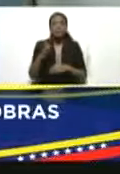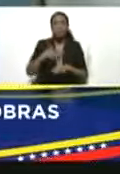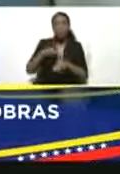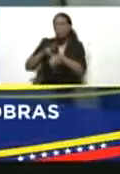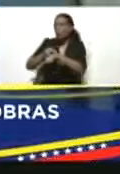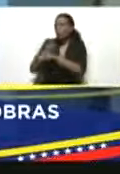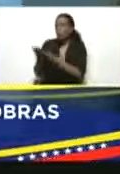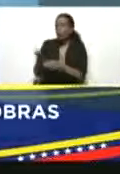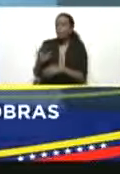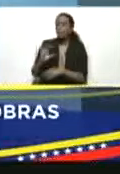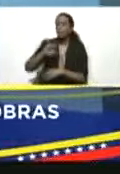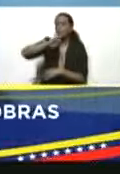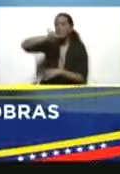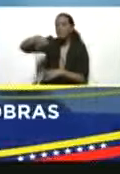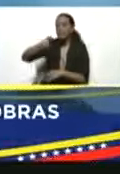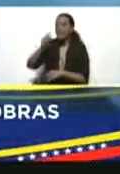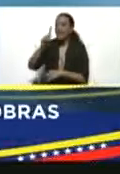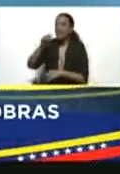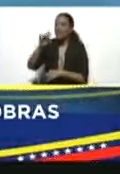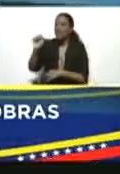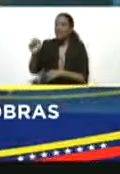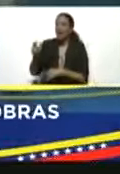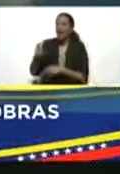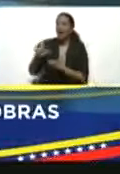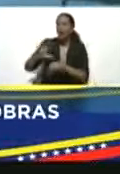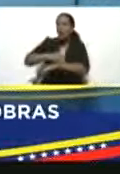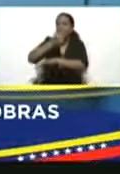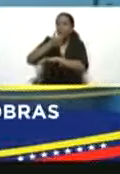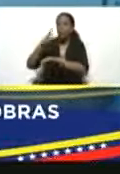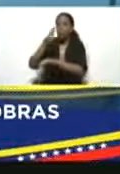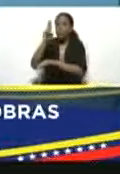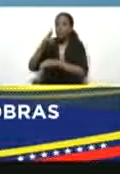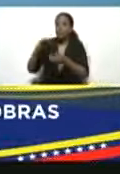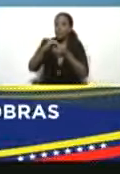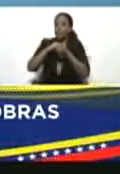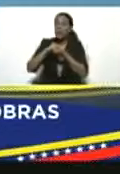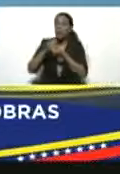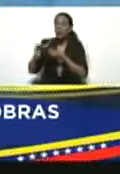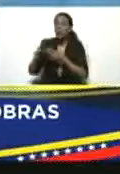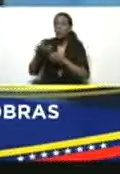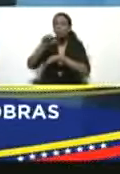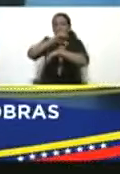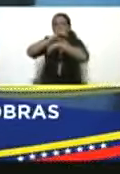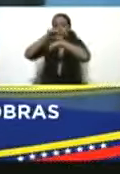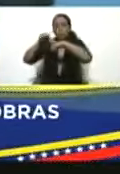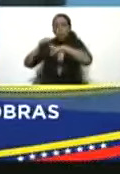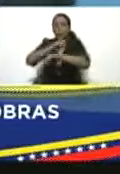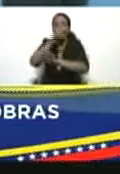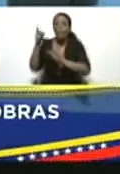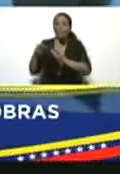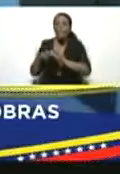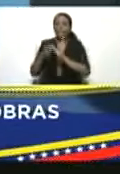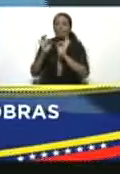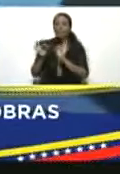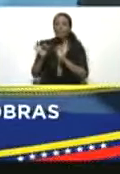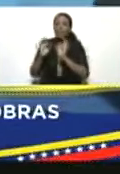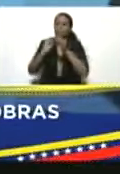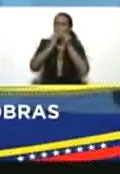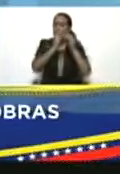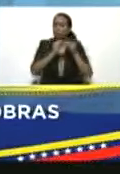Yadira doctora Yadira autoridad única del Estado bueno presidente Este es un quirófano totalmente